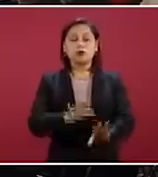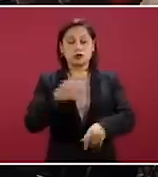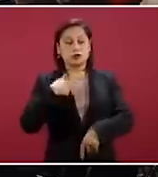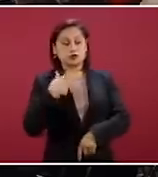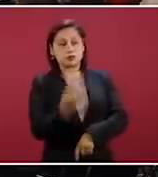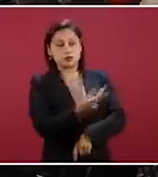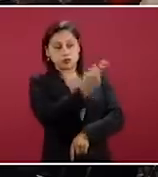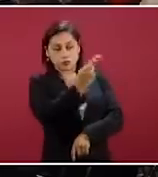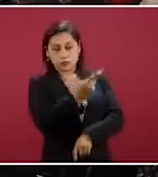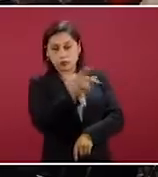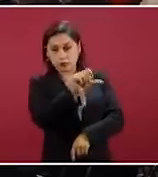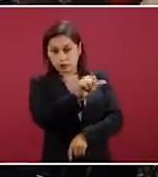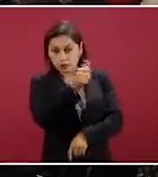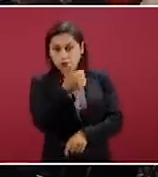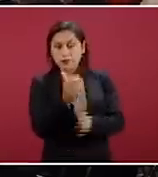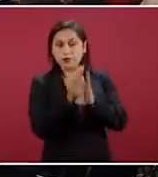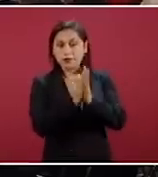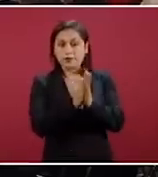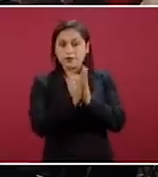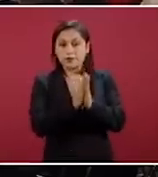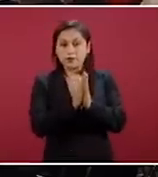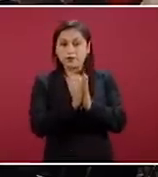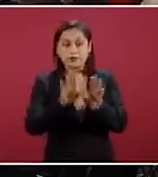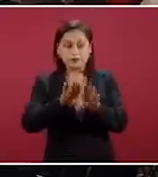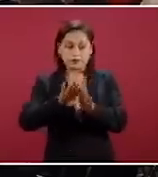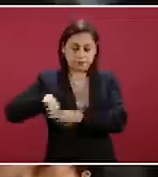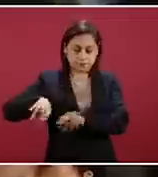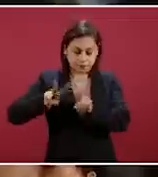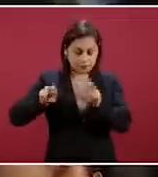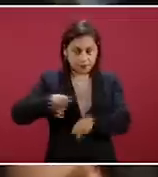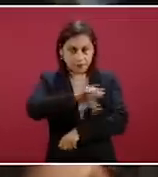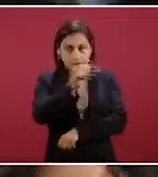pregunta, ya no relacionada con esto.